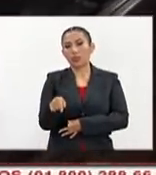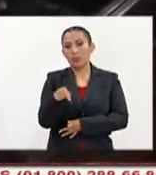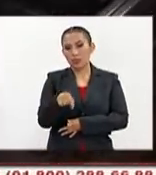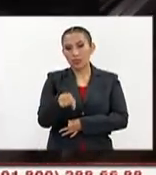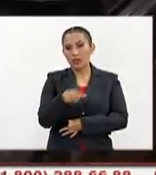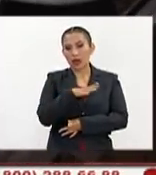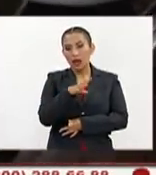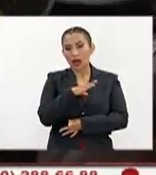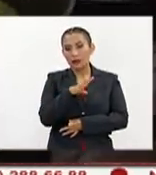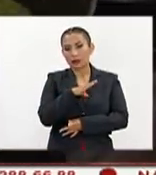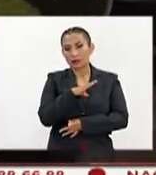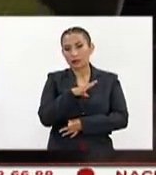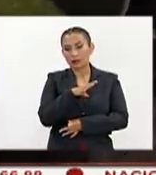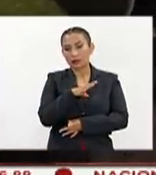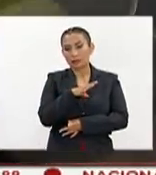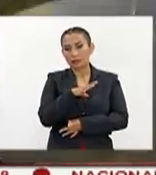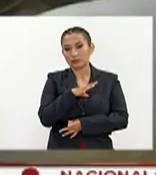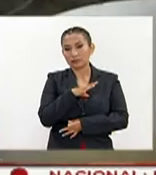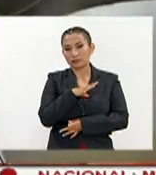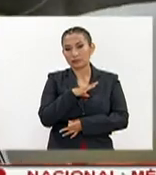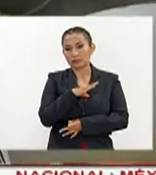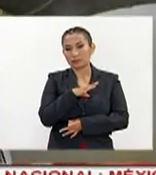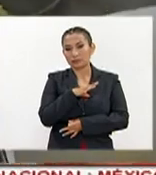aquí va a ser la